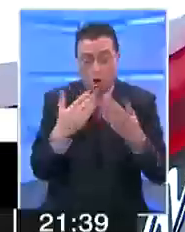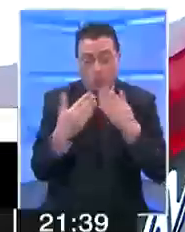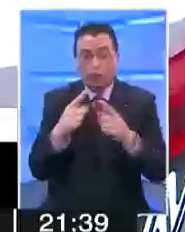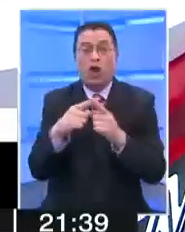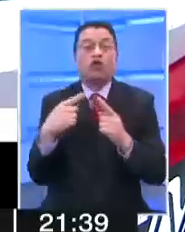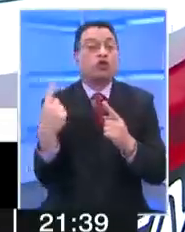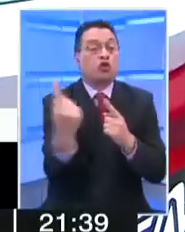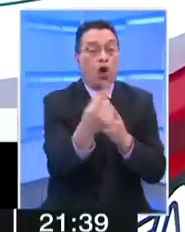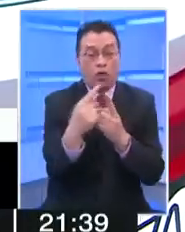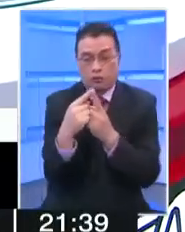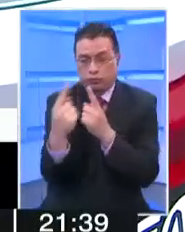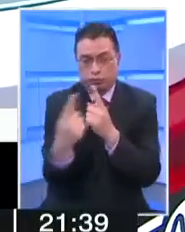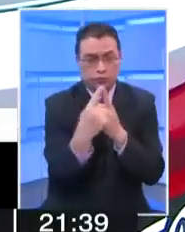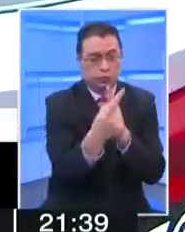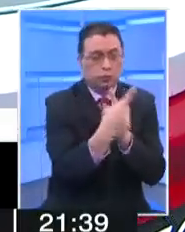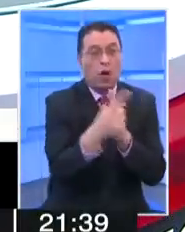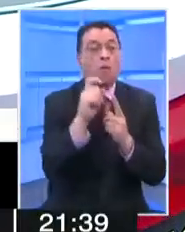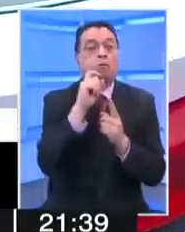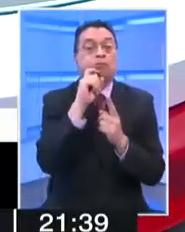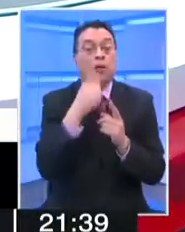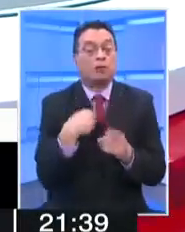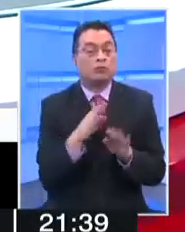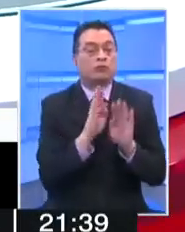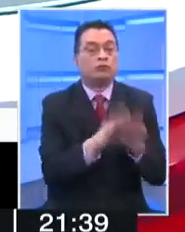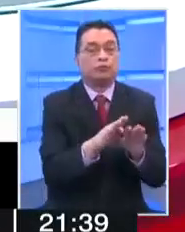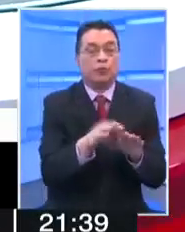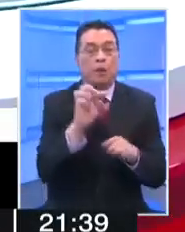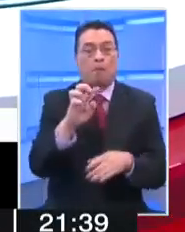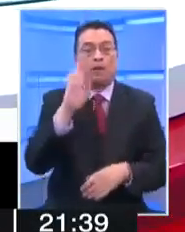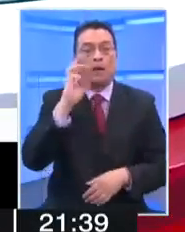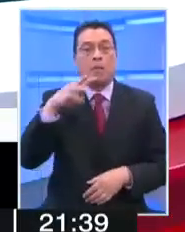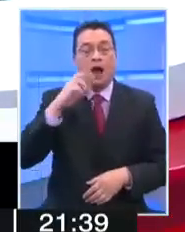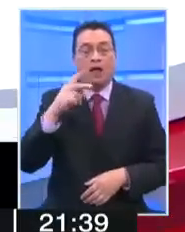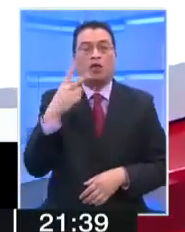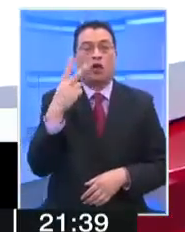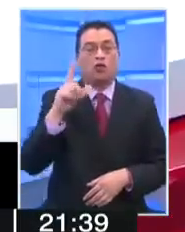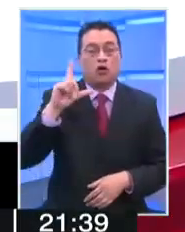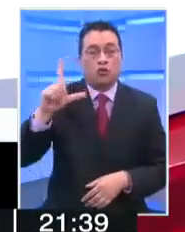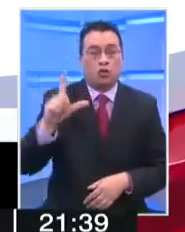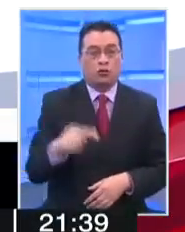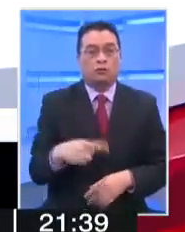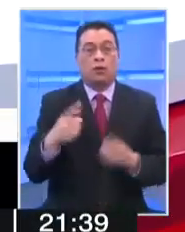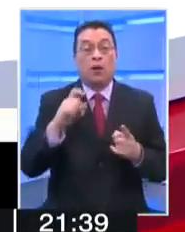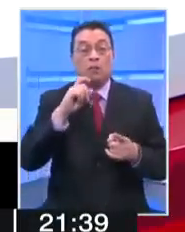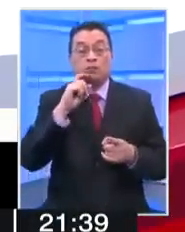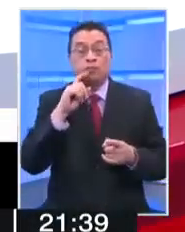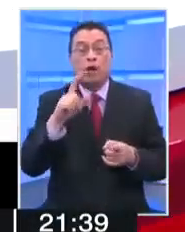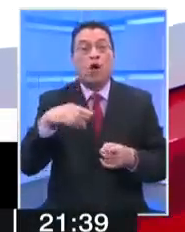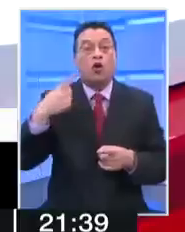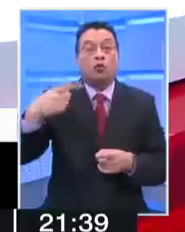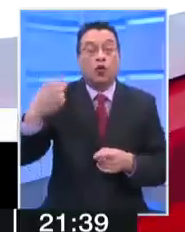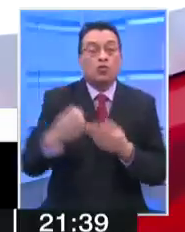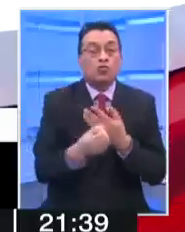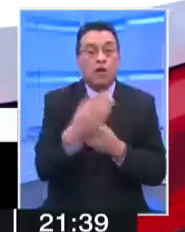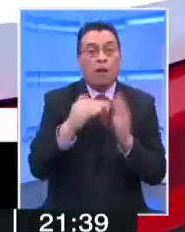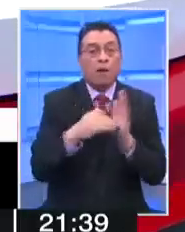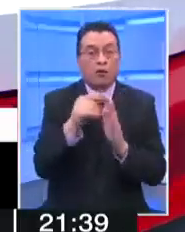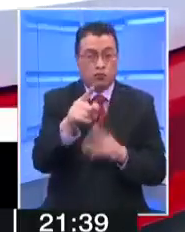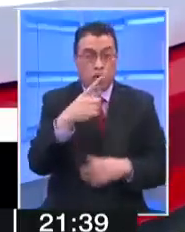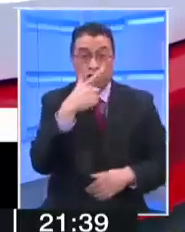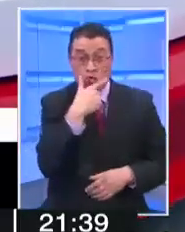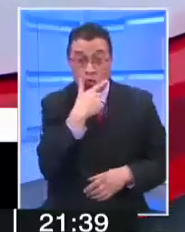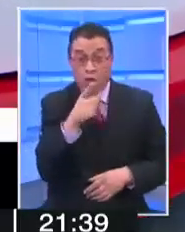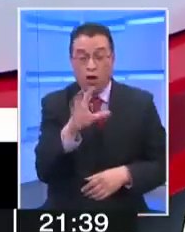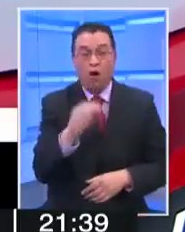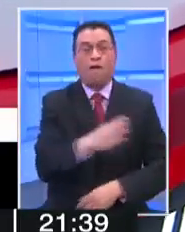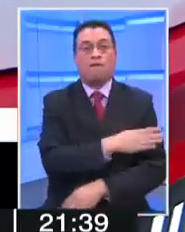ser el candidato por el cual nosotros nos vamos a inclinar en esas primarias del 2 de Julio bueno algunos tenían dudas sobre la continuidad de la nueva mayoría usted tiene alguna duda o tiene fe